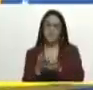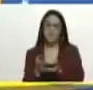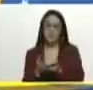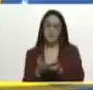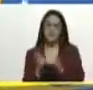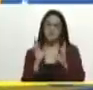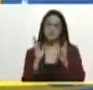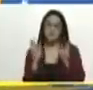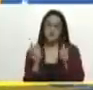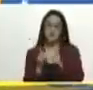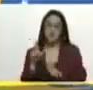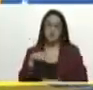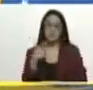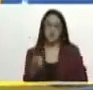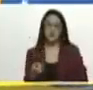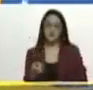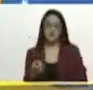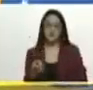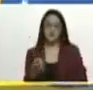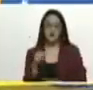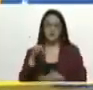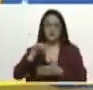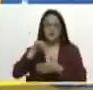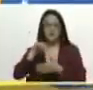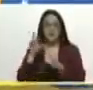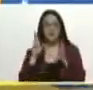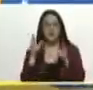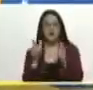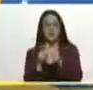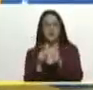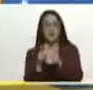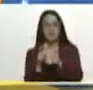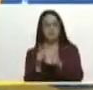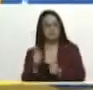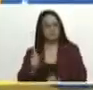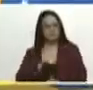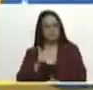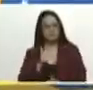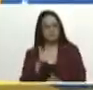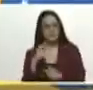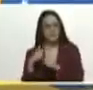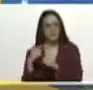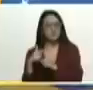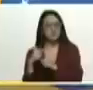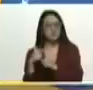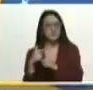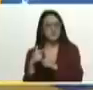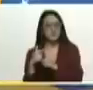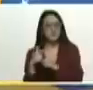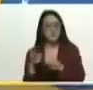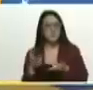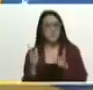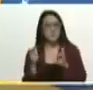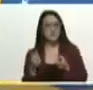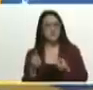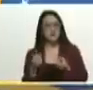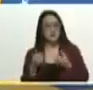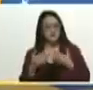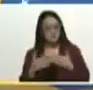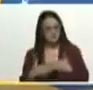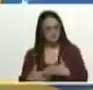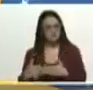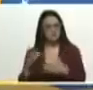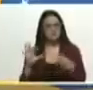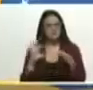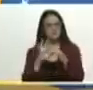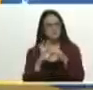que la reunión de mañana de Sudamérica sea una reunión muy provechosa, ¿ves? Que nos permita dar pasos